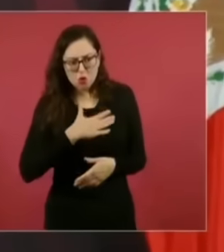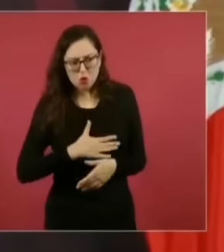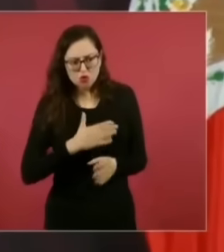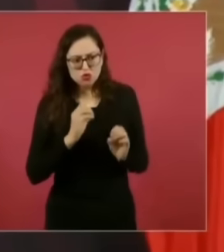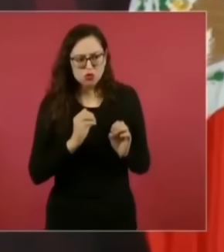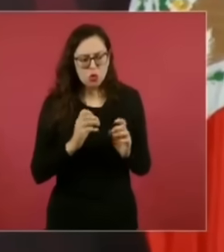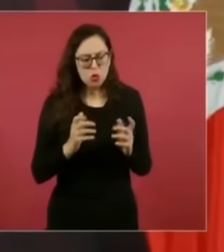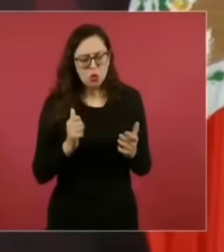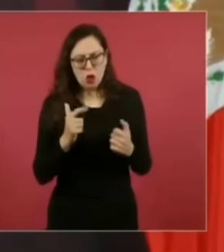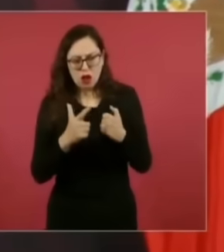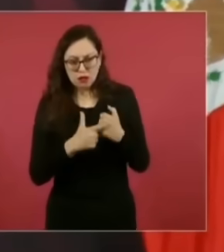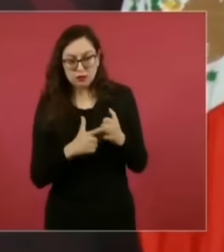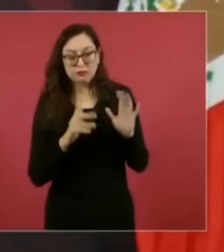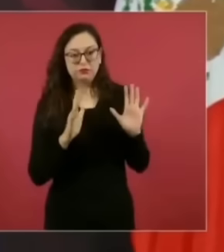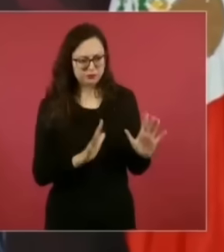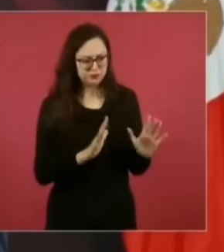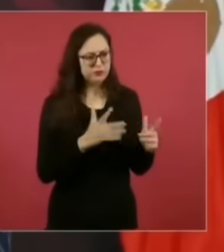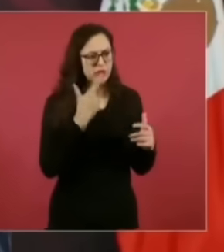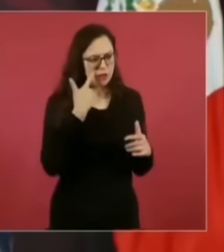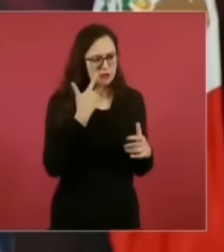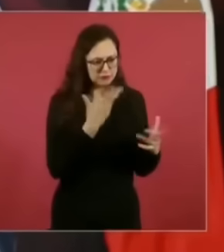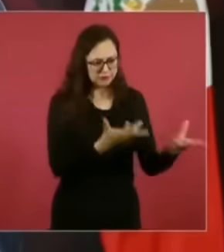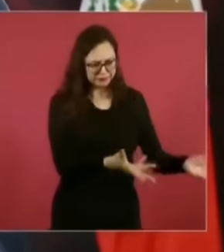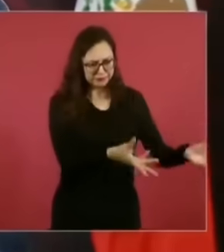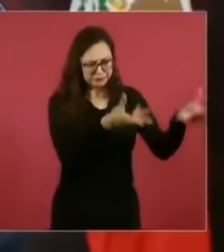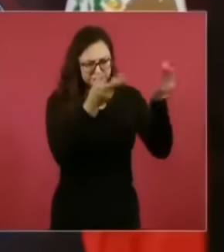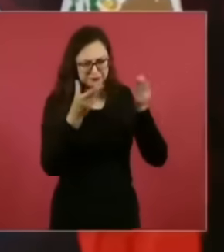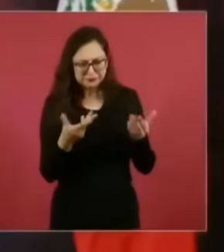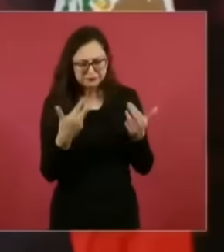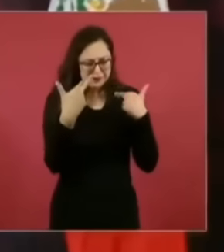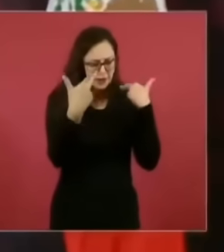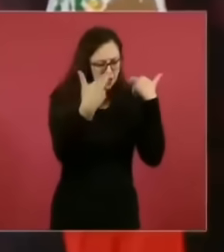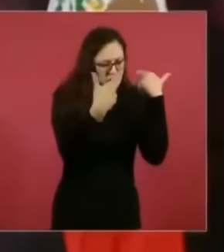Entonces, se hizo una revisión y